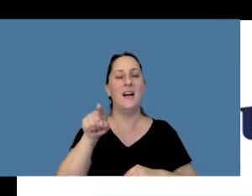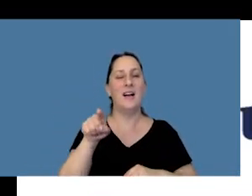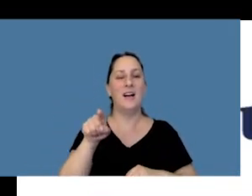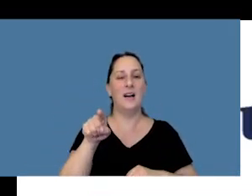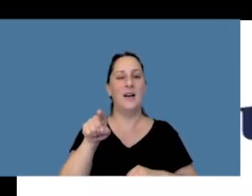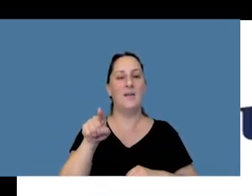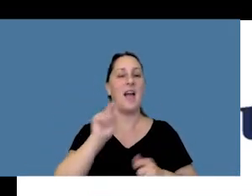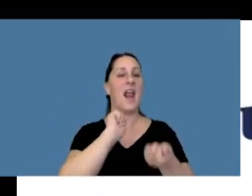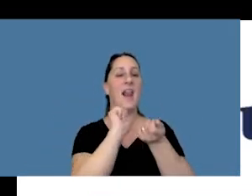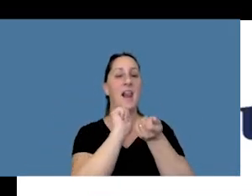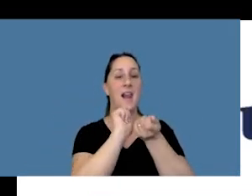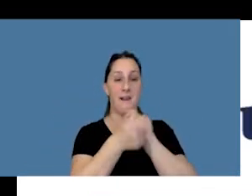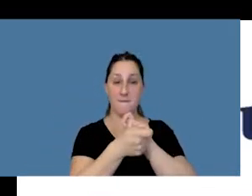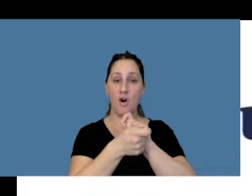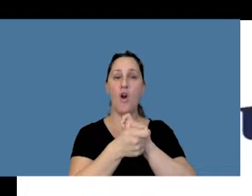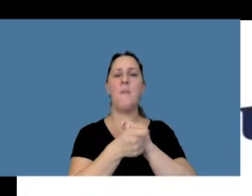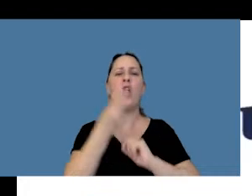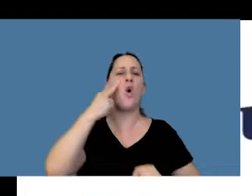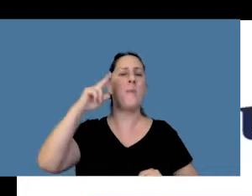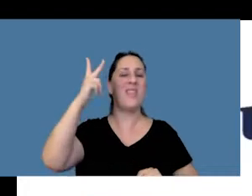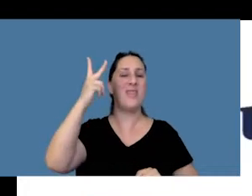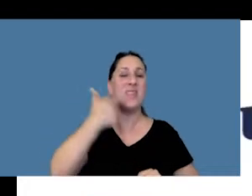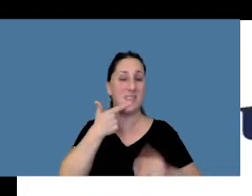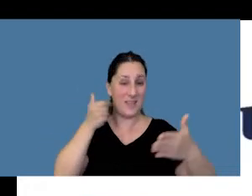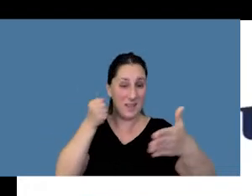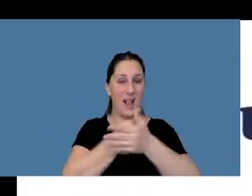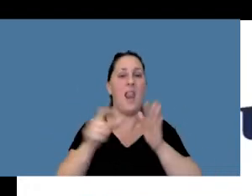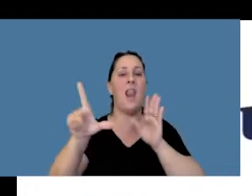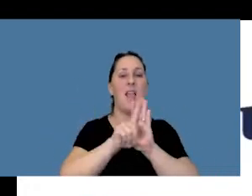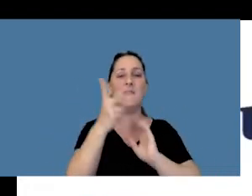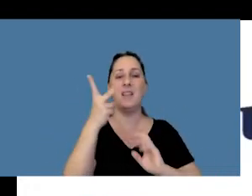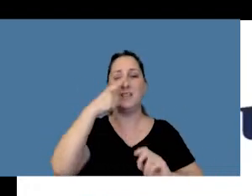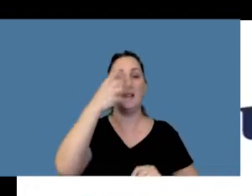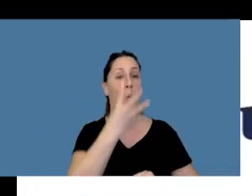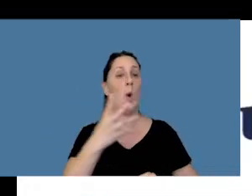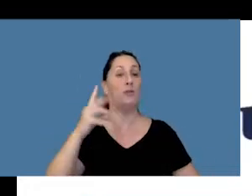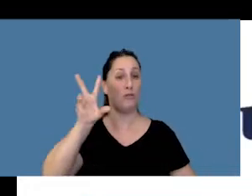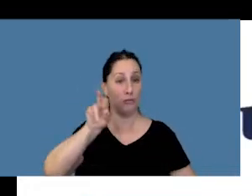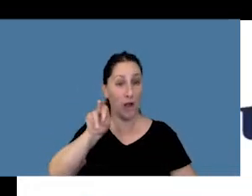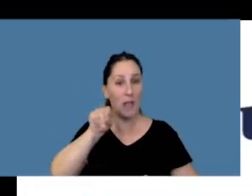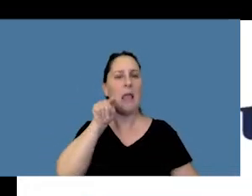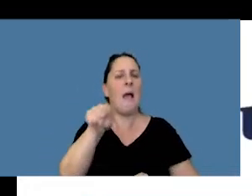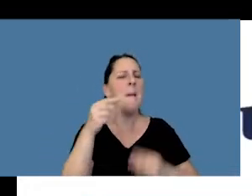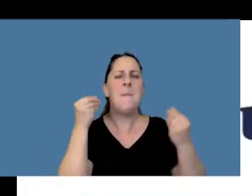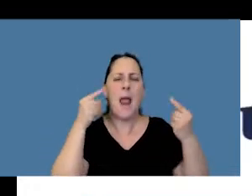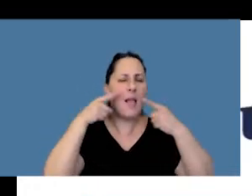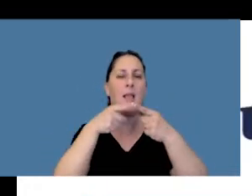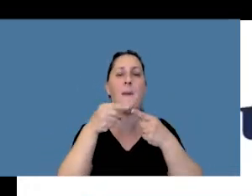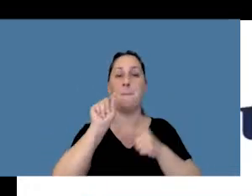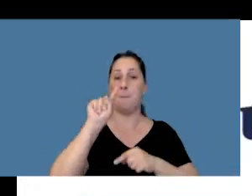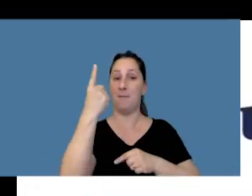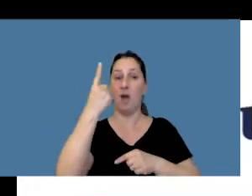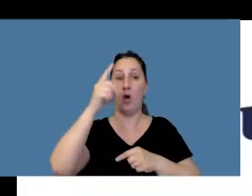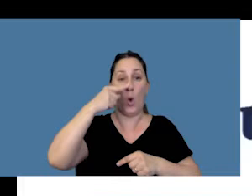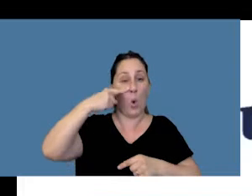de la reforma de fines de 2017, ley 27430, con efectos a partir del 1 de